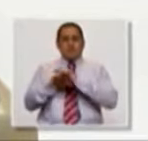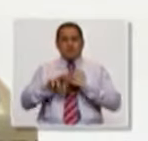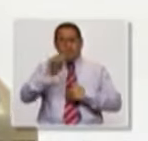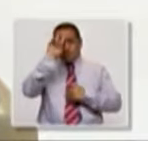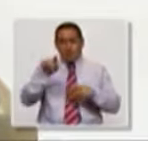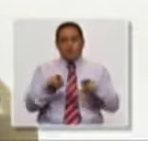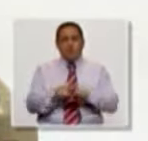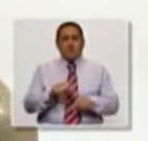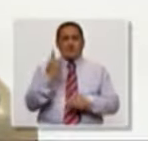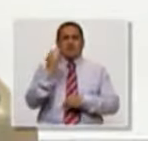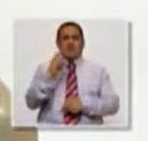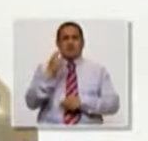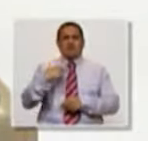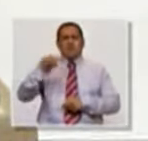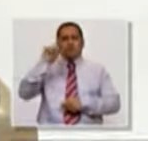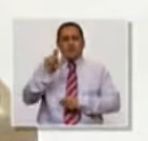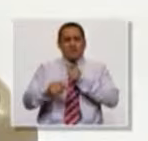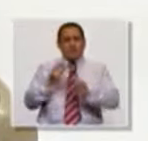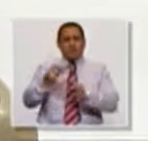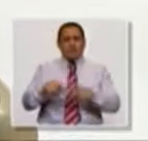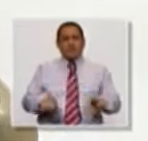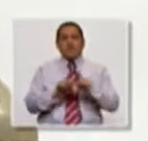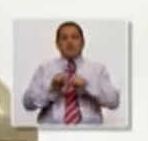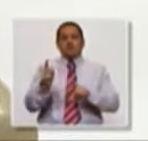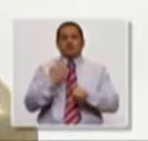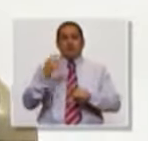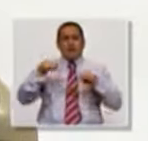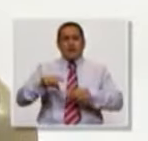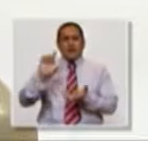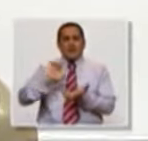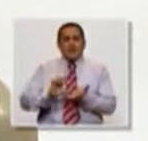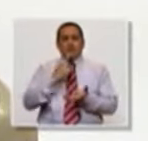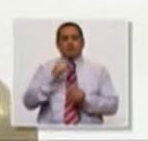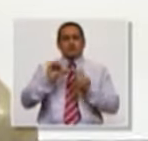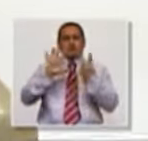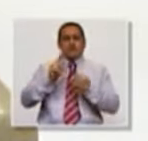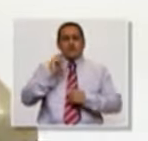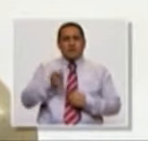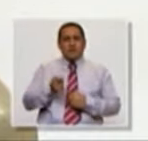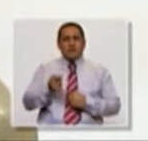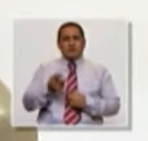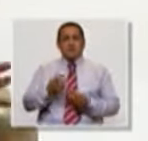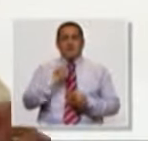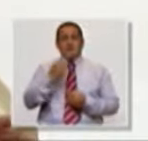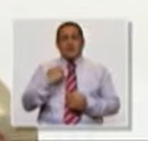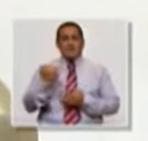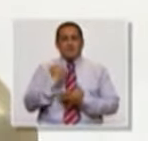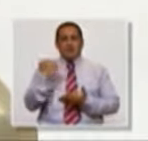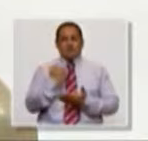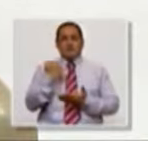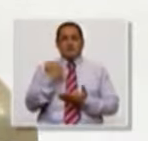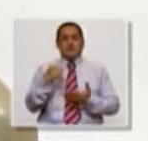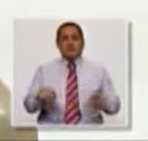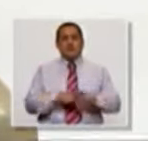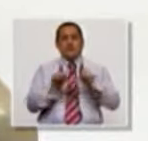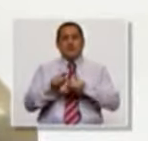nuestro, ¿no? De 30 millones de habitantes, que solo está en Lima, ¿no? Son 7 magistrados, o sea, sería imposible. Entonces,